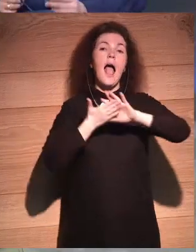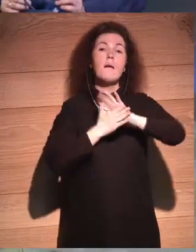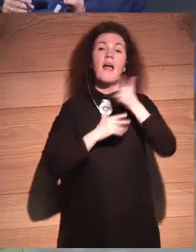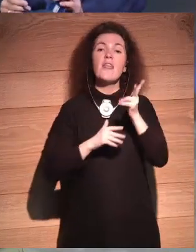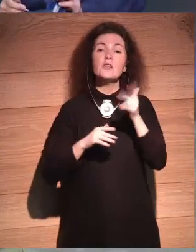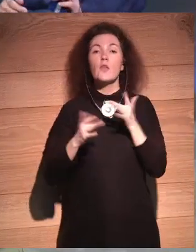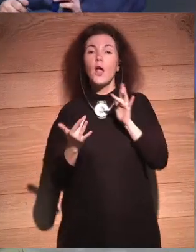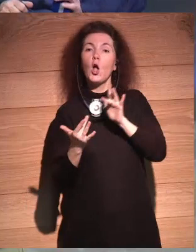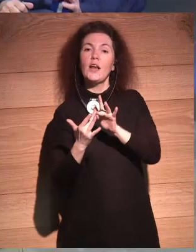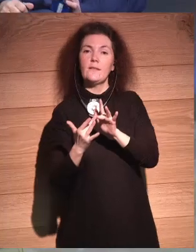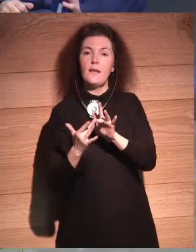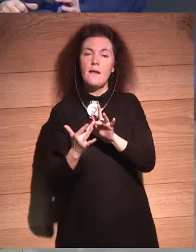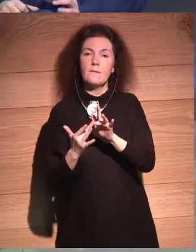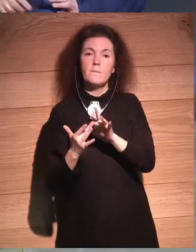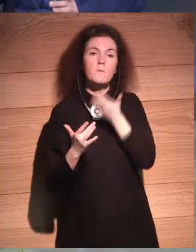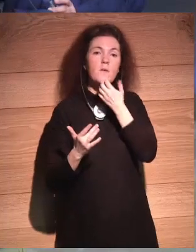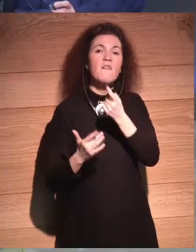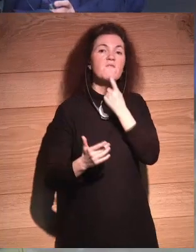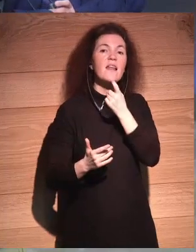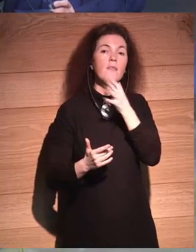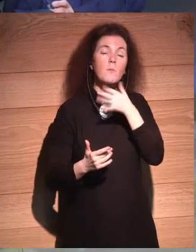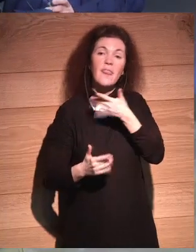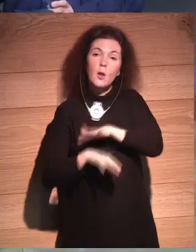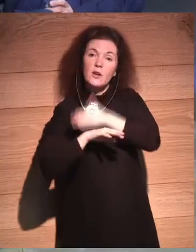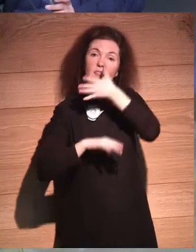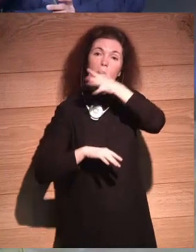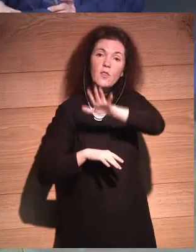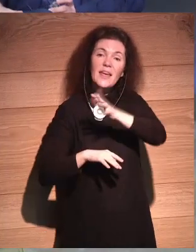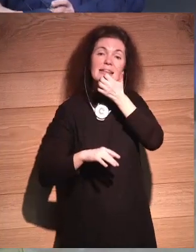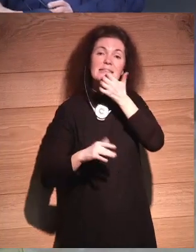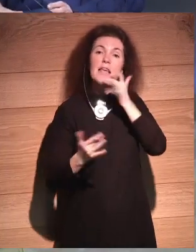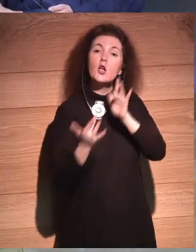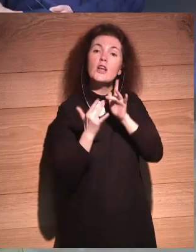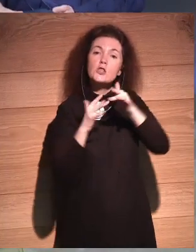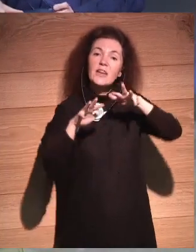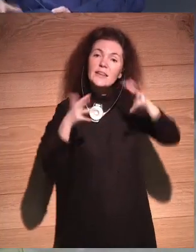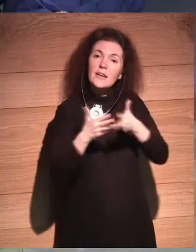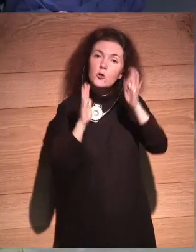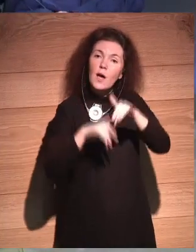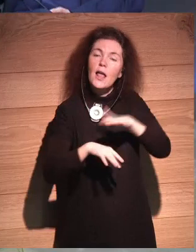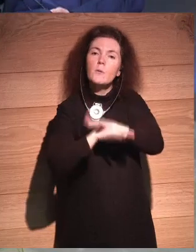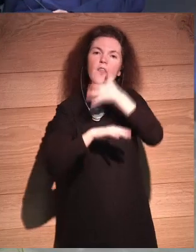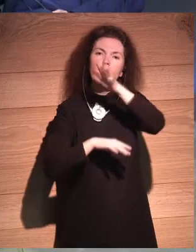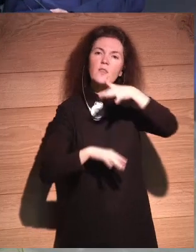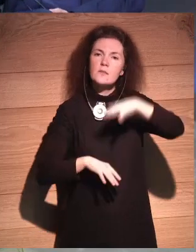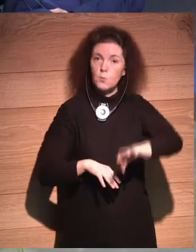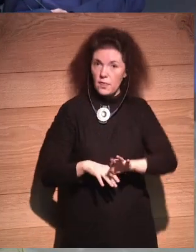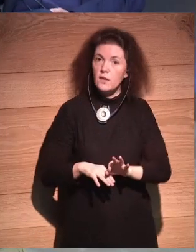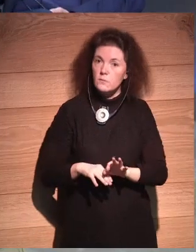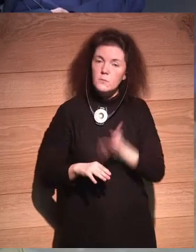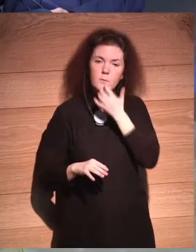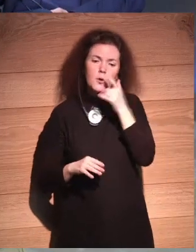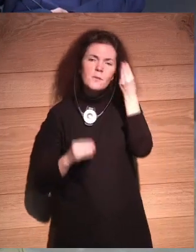conectar. En Finlandia puedes denunciar al gobierno si no tienes conexión a Internet. Yo creo que en unos años vamos a tener